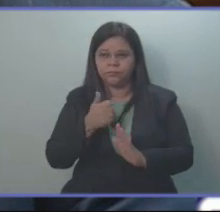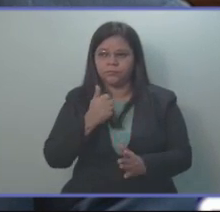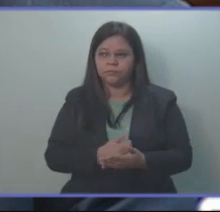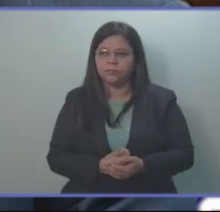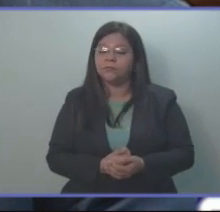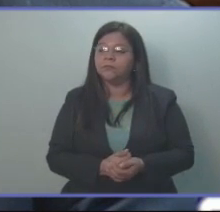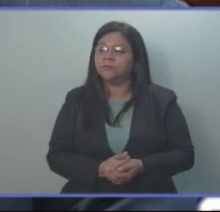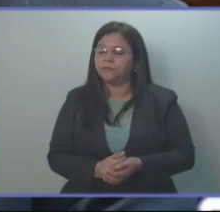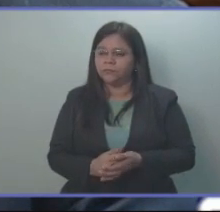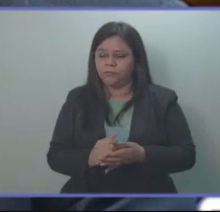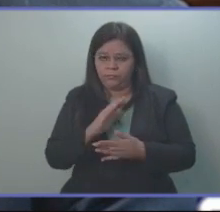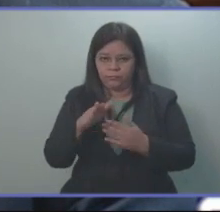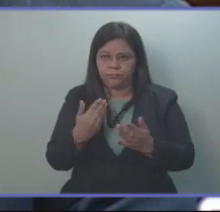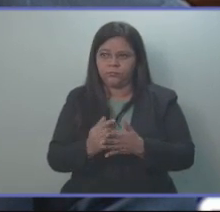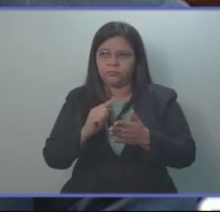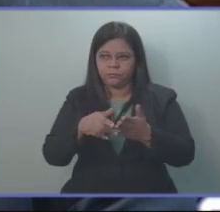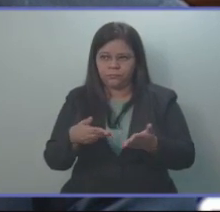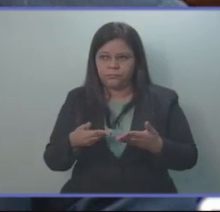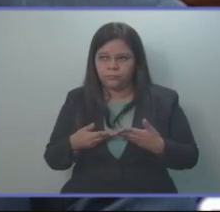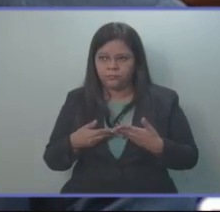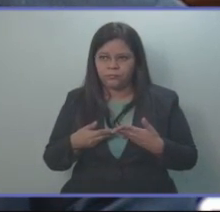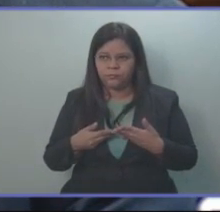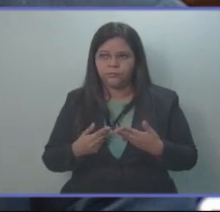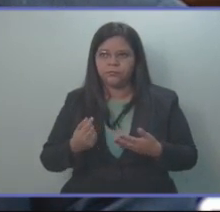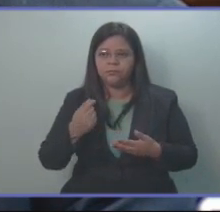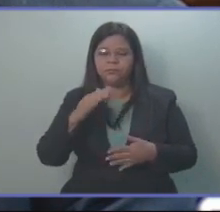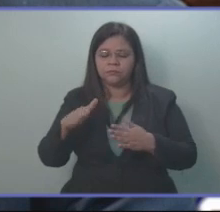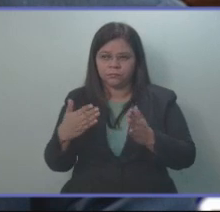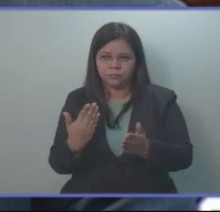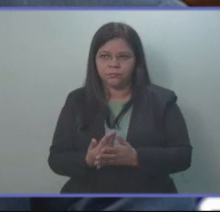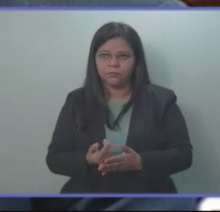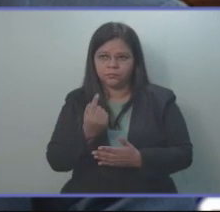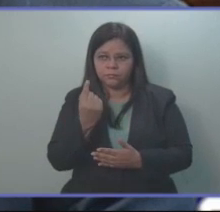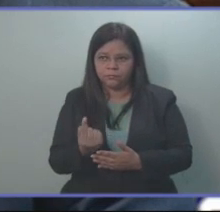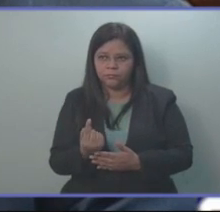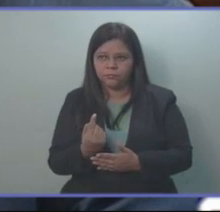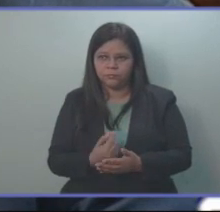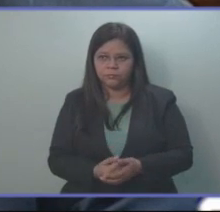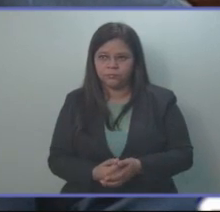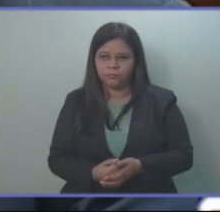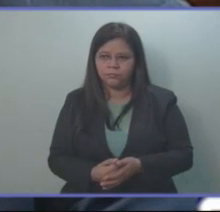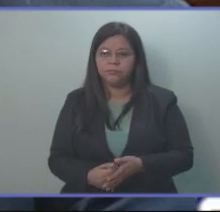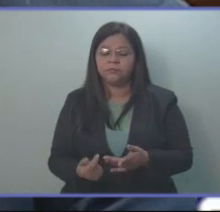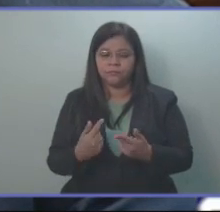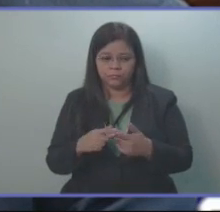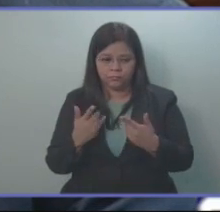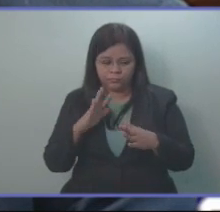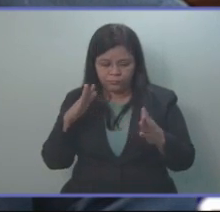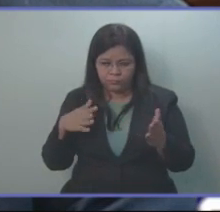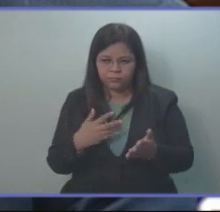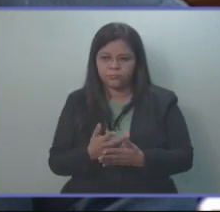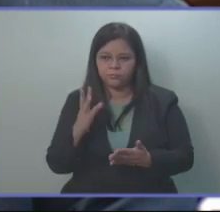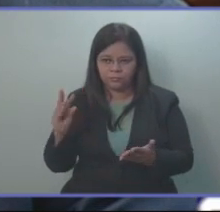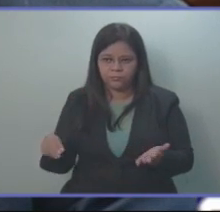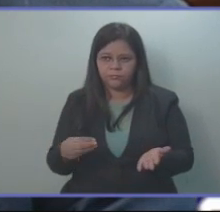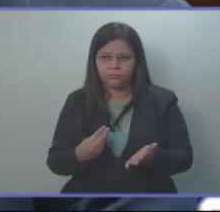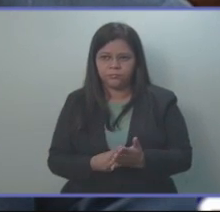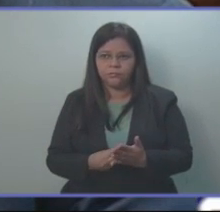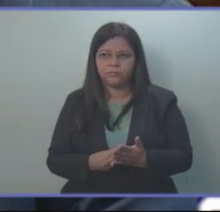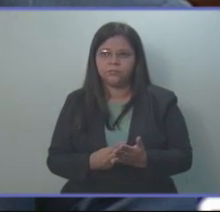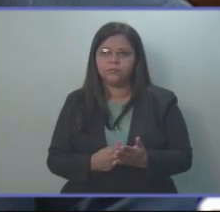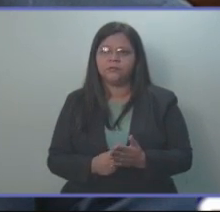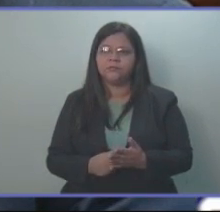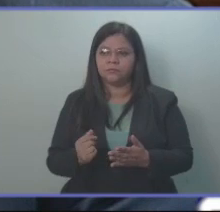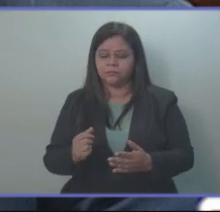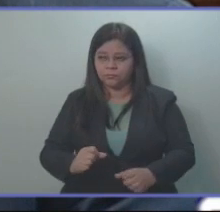o cesión de derechos posesorios a favor de personas naturales o jurídicas de nacionalidad extranjera, que si bien es cierto,